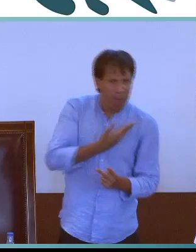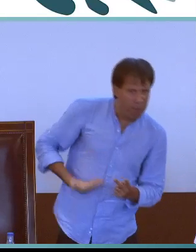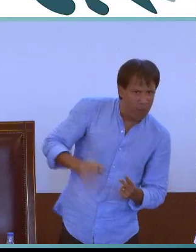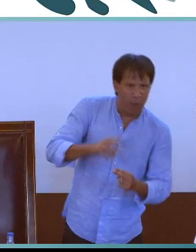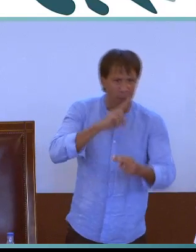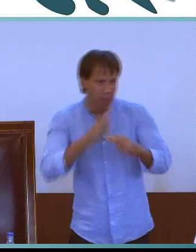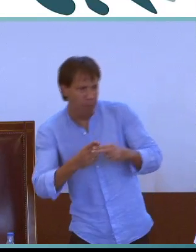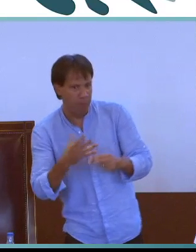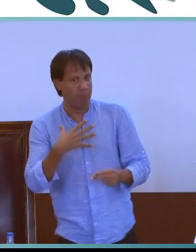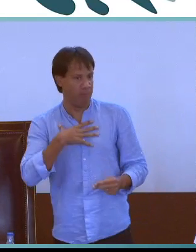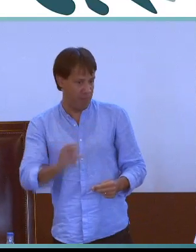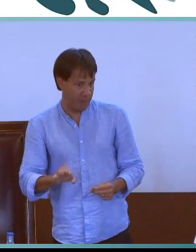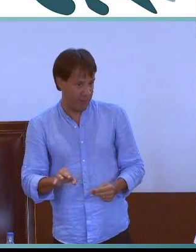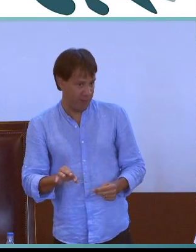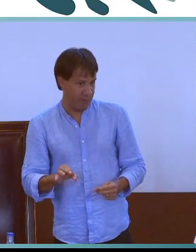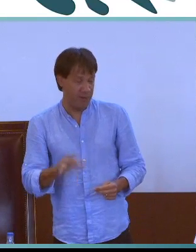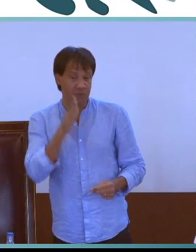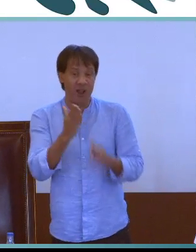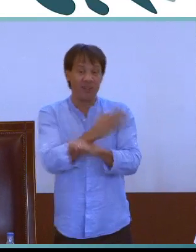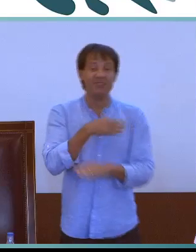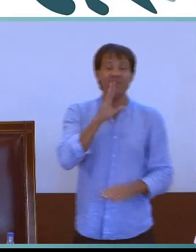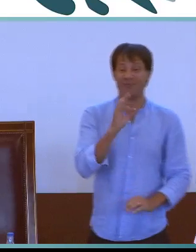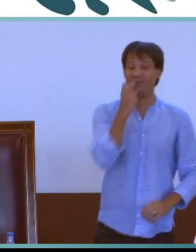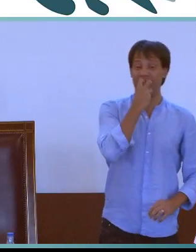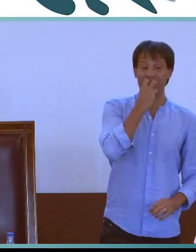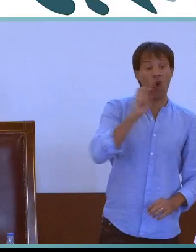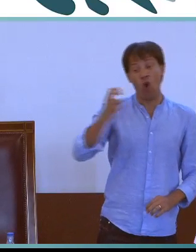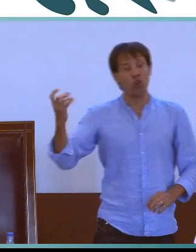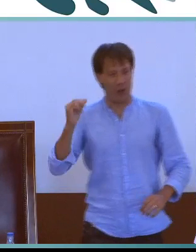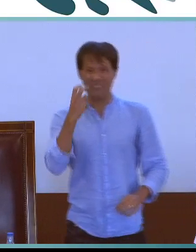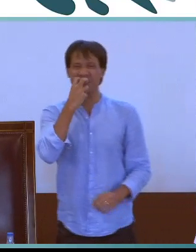Puede dar esos dos. ¿Es un adjetivo? ¿Es un nombre?